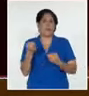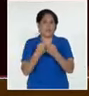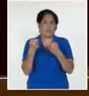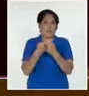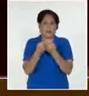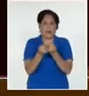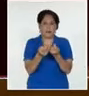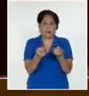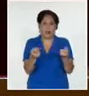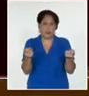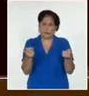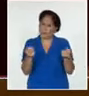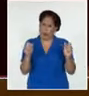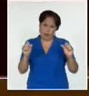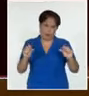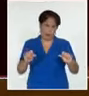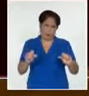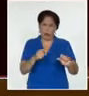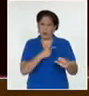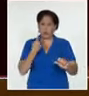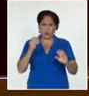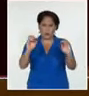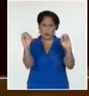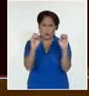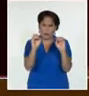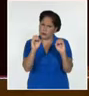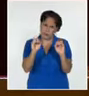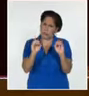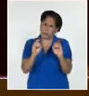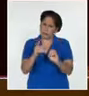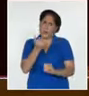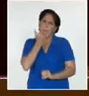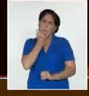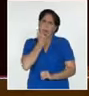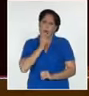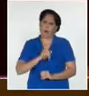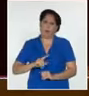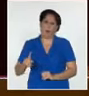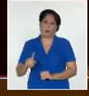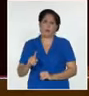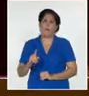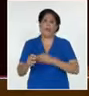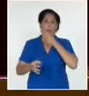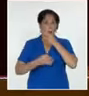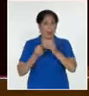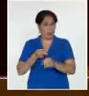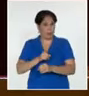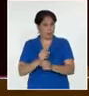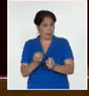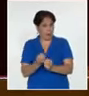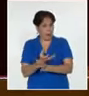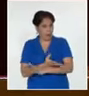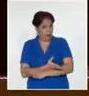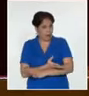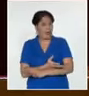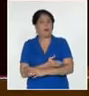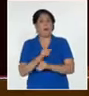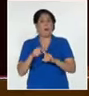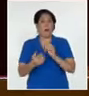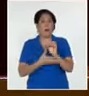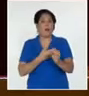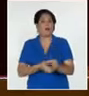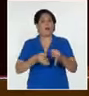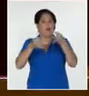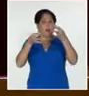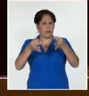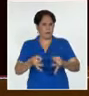news de que estamos en cero. Con la mayor transparencia y en el tradicional apego a la verdad que ha